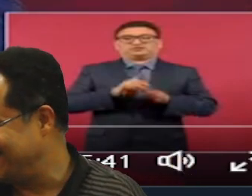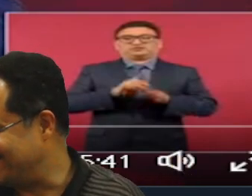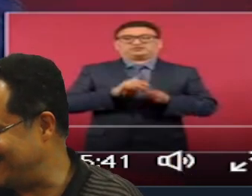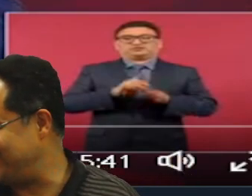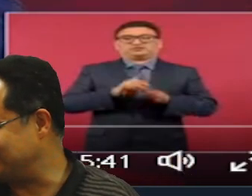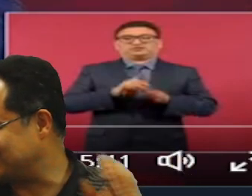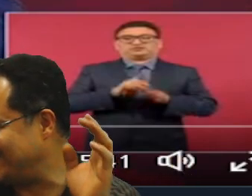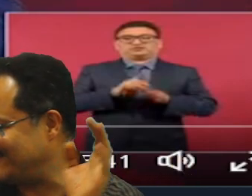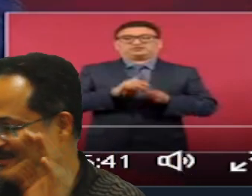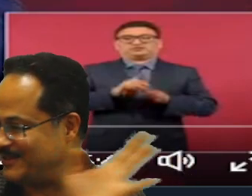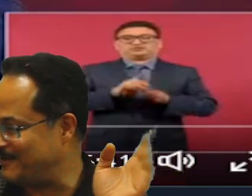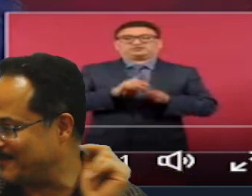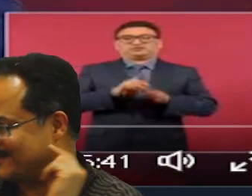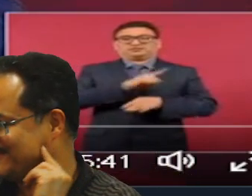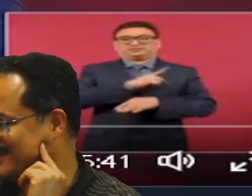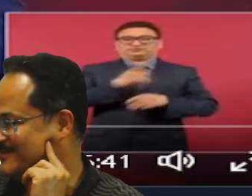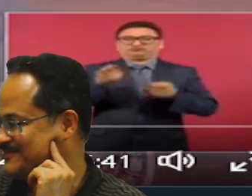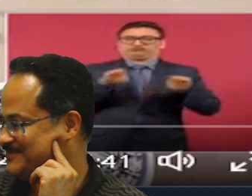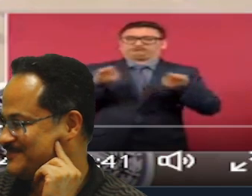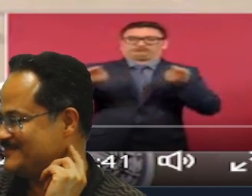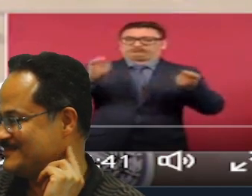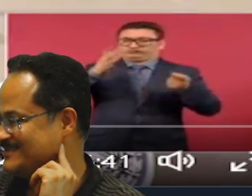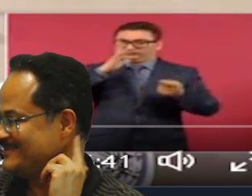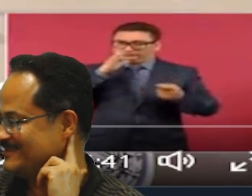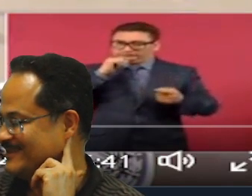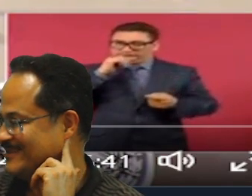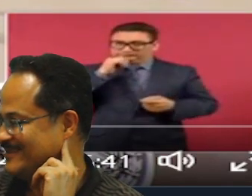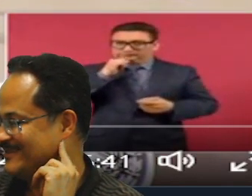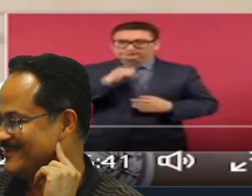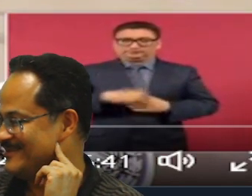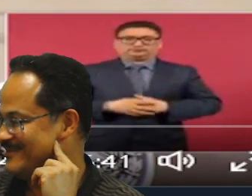Bueno vamos a acabar de ver el video ya para terminar